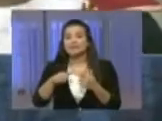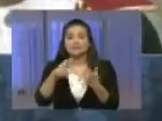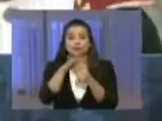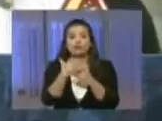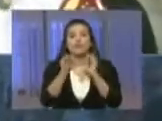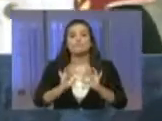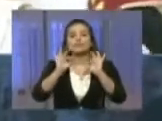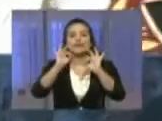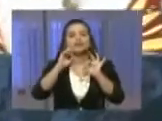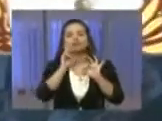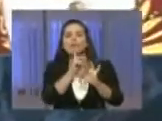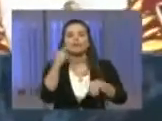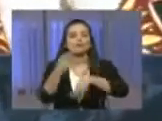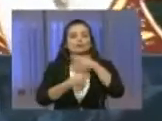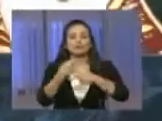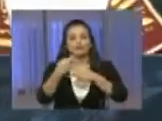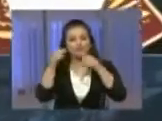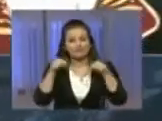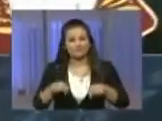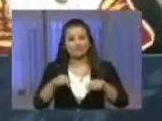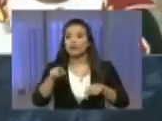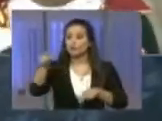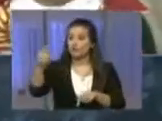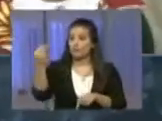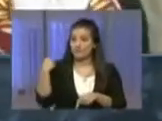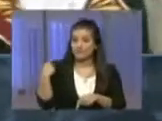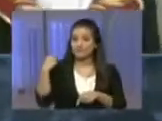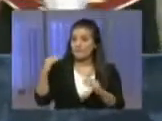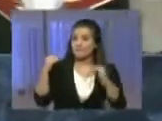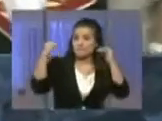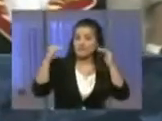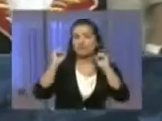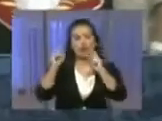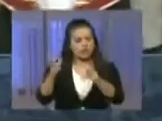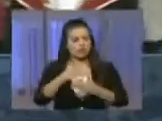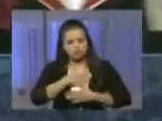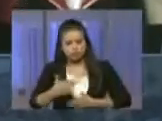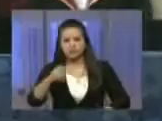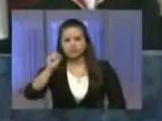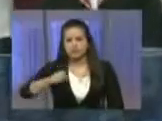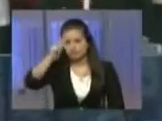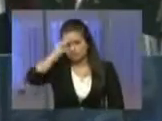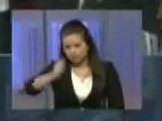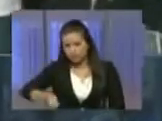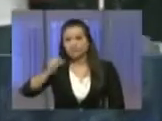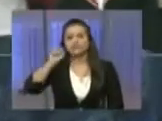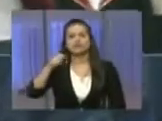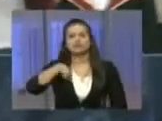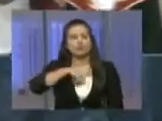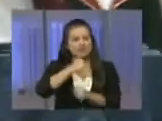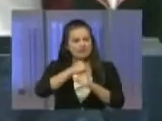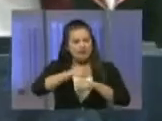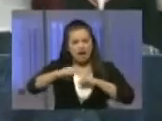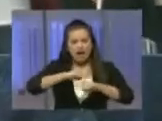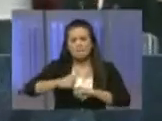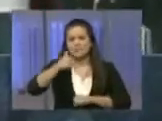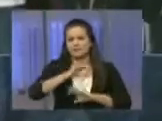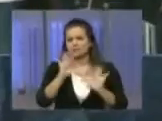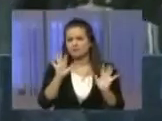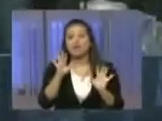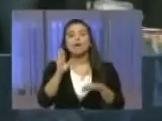Elevar la jugada presidente vamos a elevarla lo vamos a hacer rigurosamente conscientemente porque esa experiencia